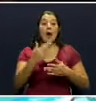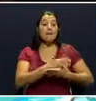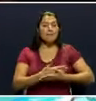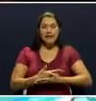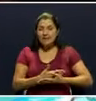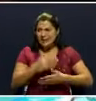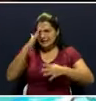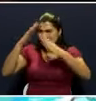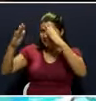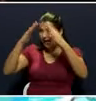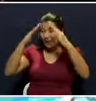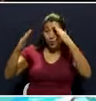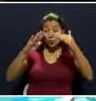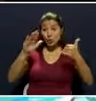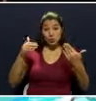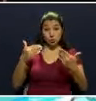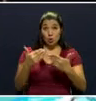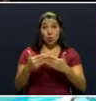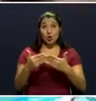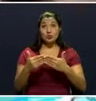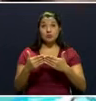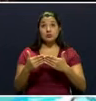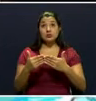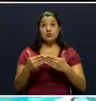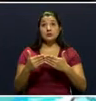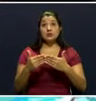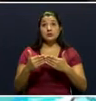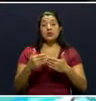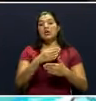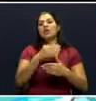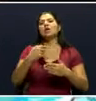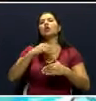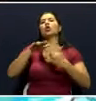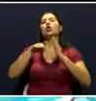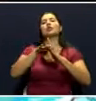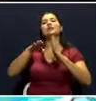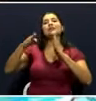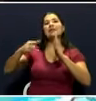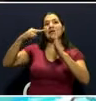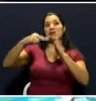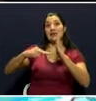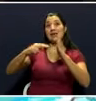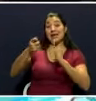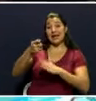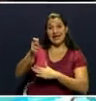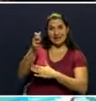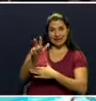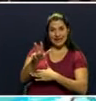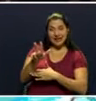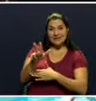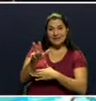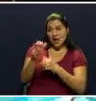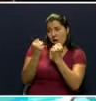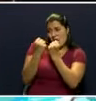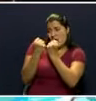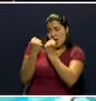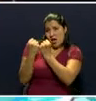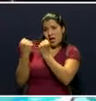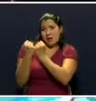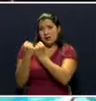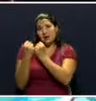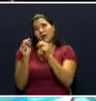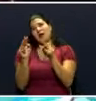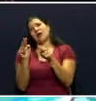mundo y estamos todos en la cama viendo Canal 13, el programa hechos un puño, como decimos nosotros, y